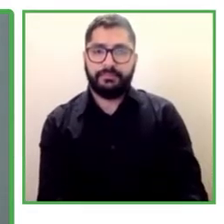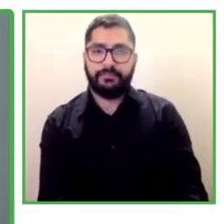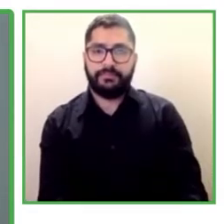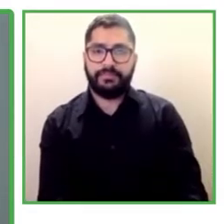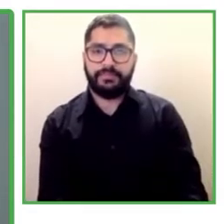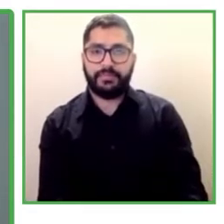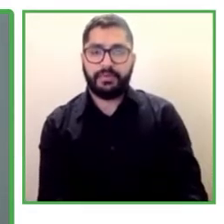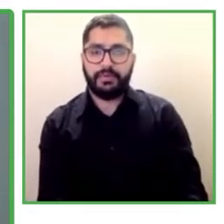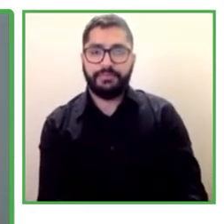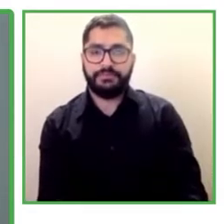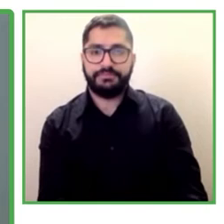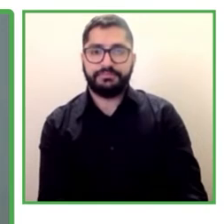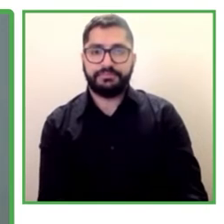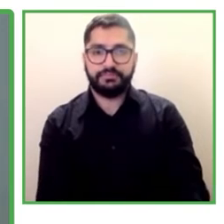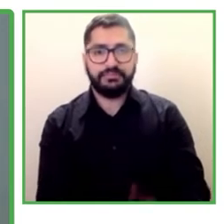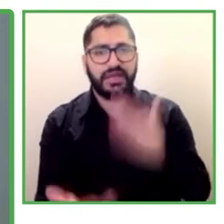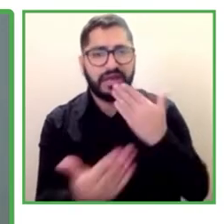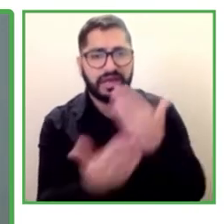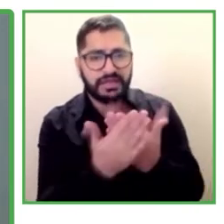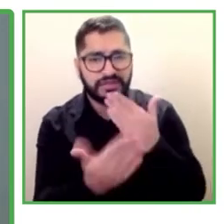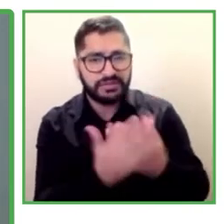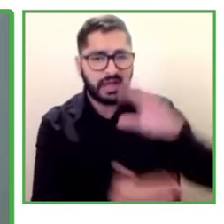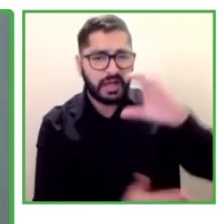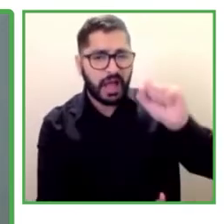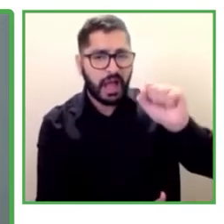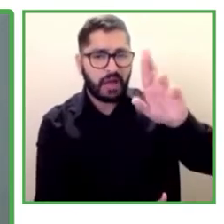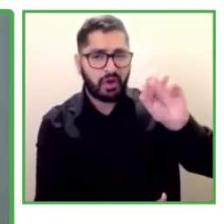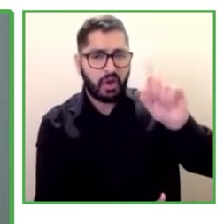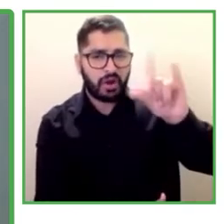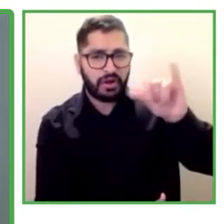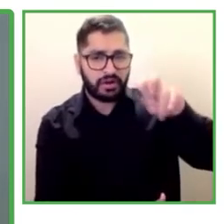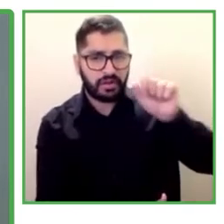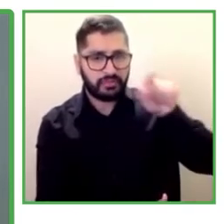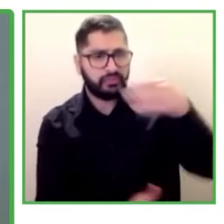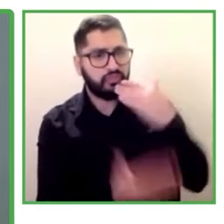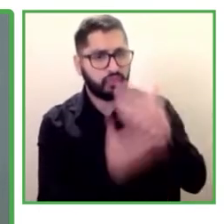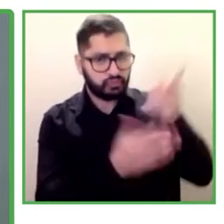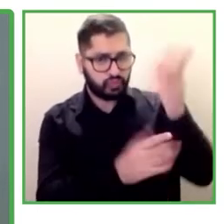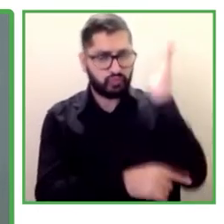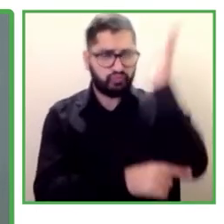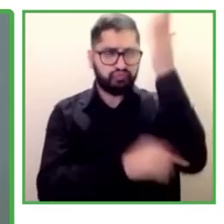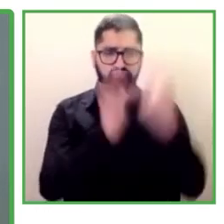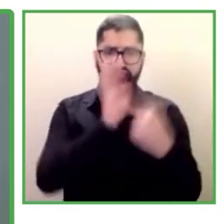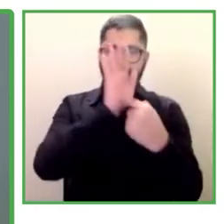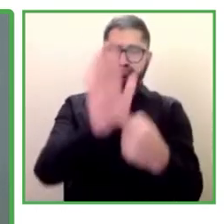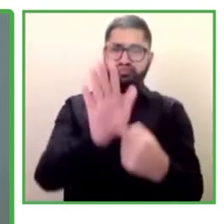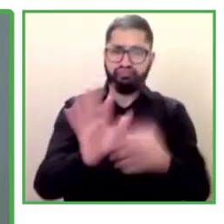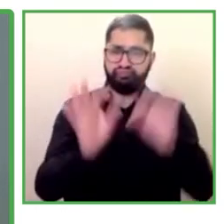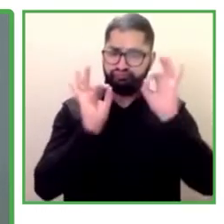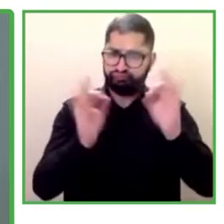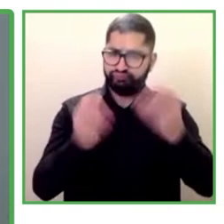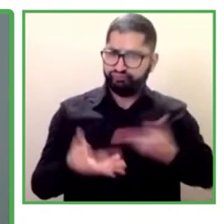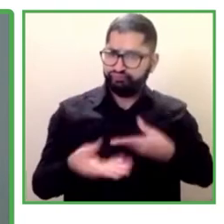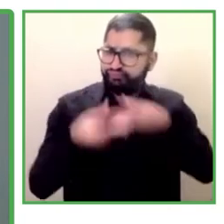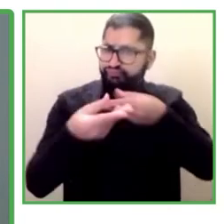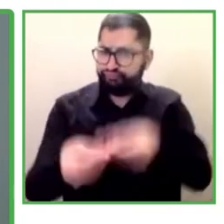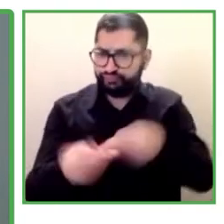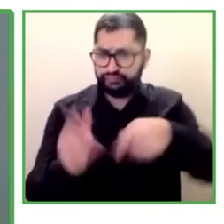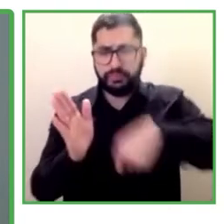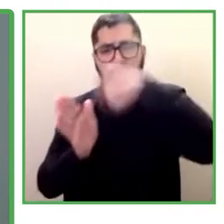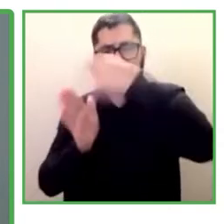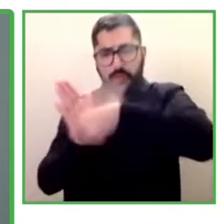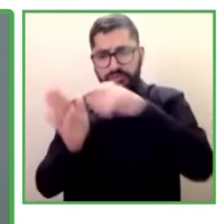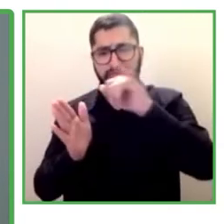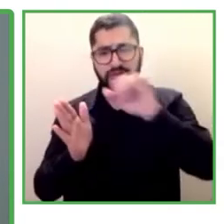Gracias, Carolina, por la presentación. Gracias por la invitación a Zero Project. Hoy voy a hablar del programa empresarial